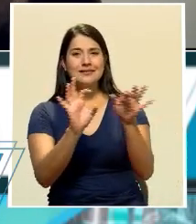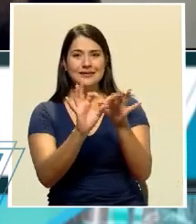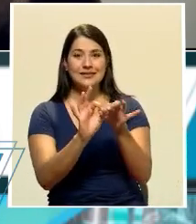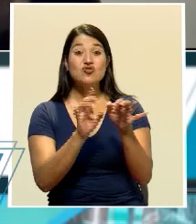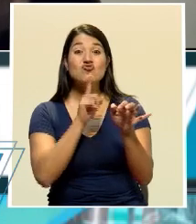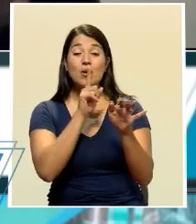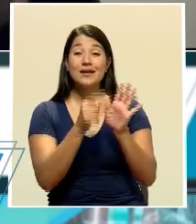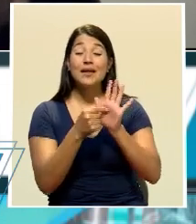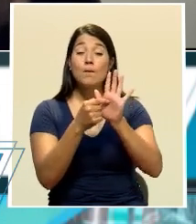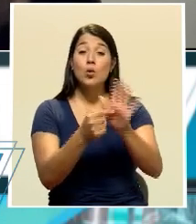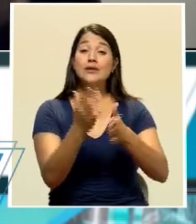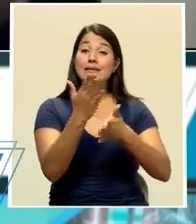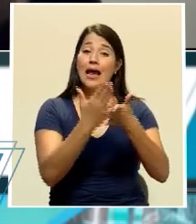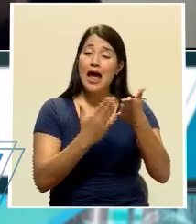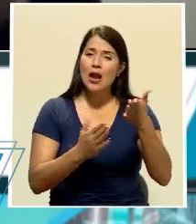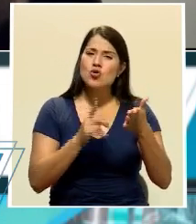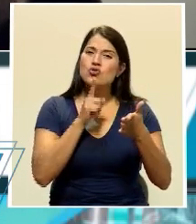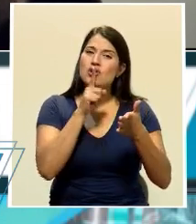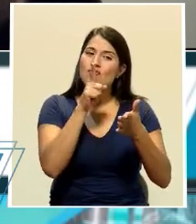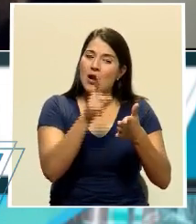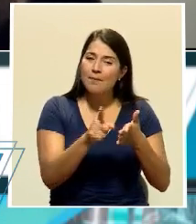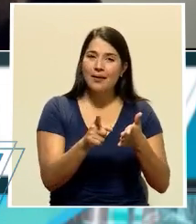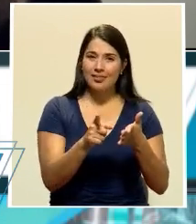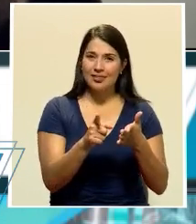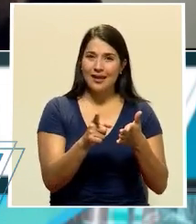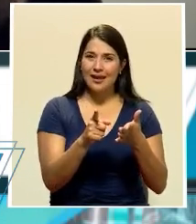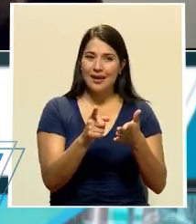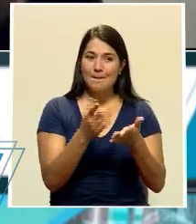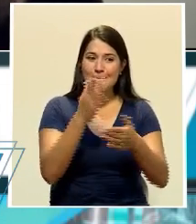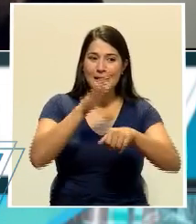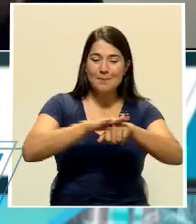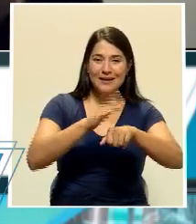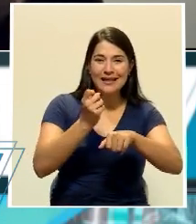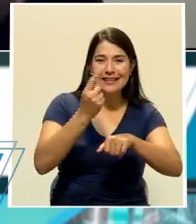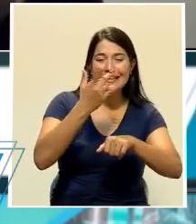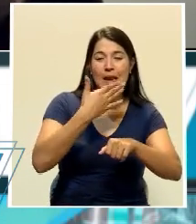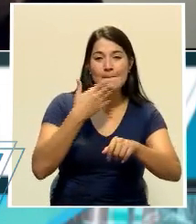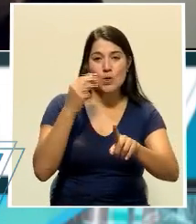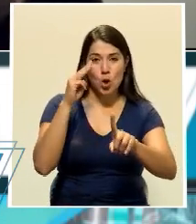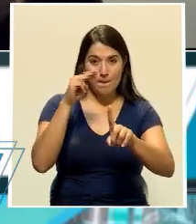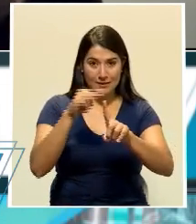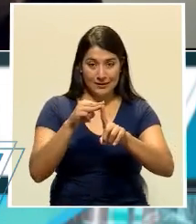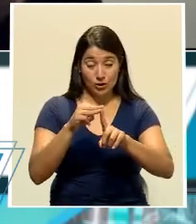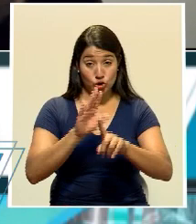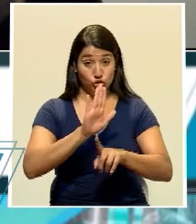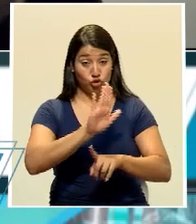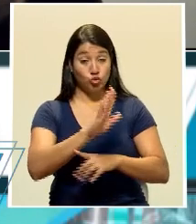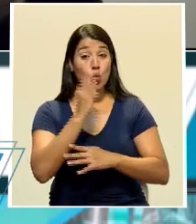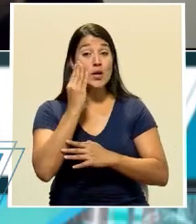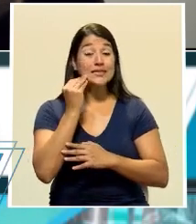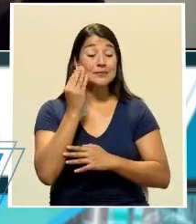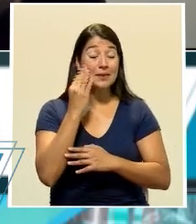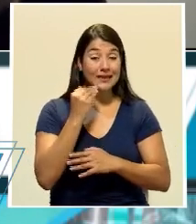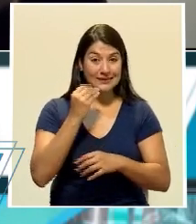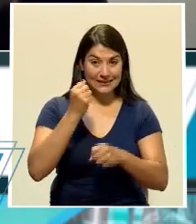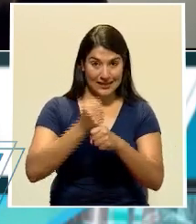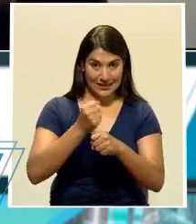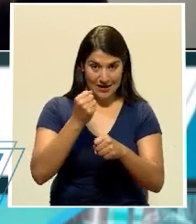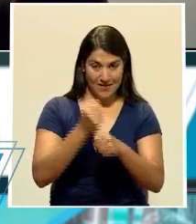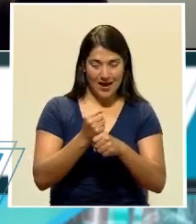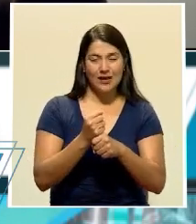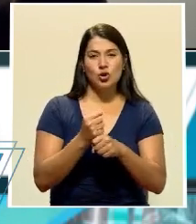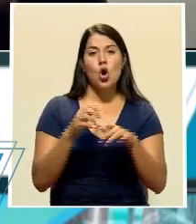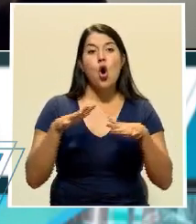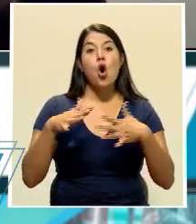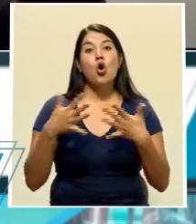para mostrar algo, que aporten sentido, perspectiva. En los años que tenés en el oficio, ¿cómo